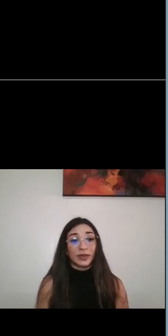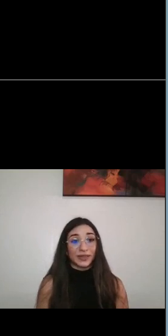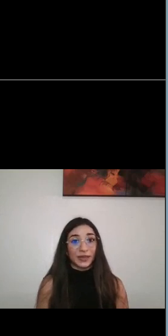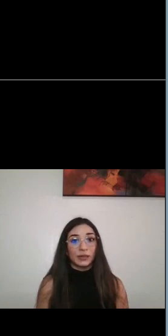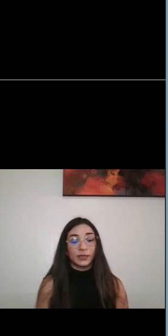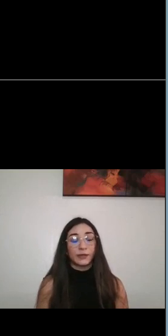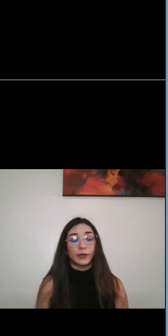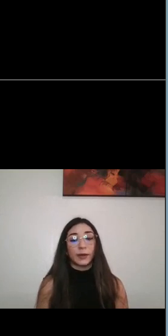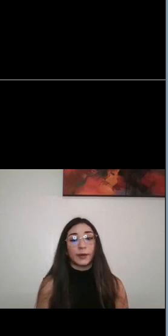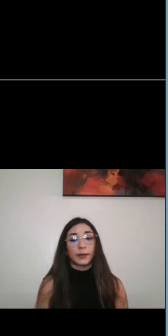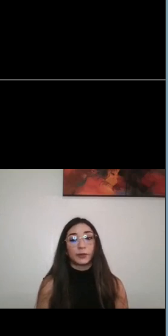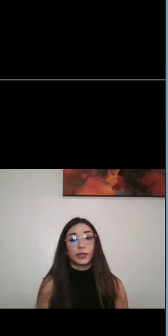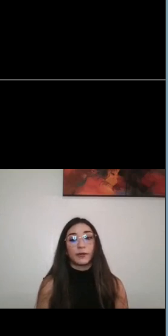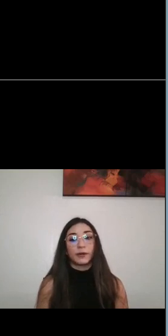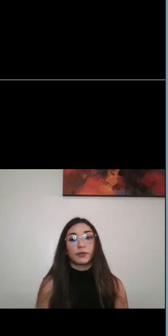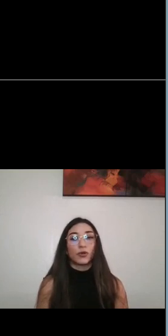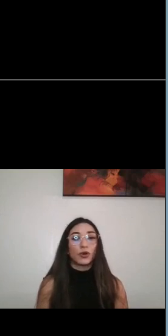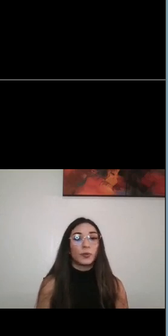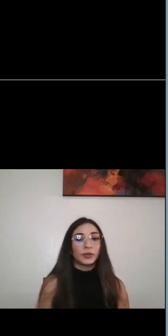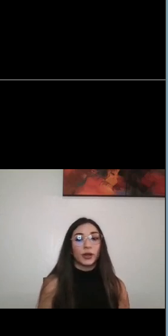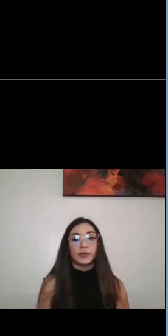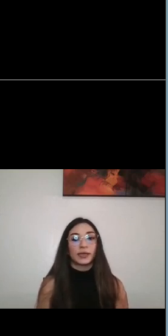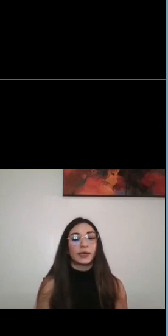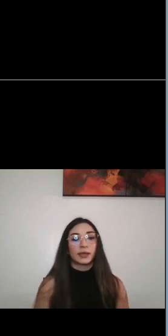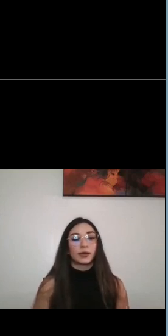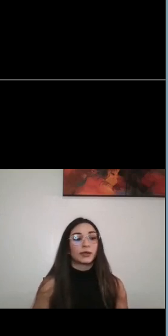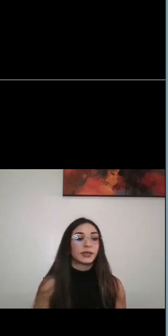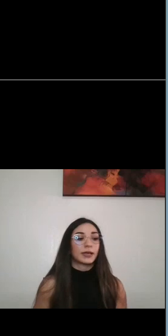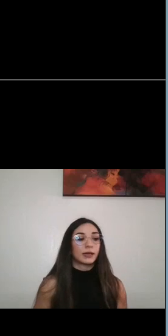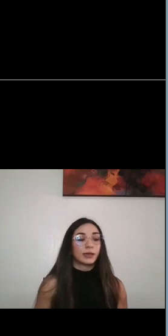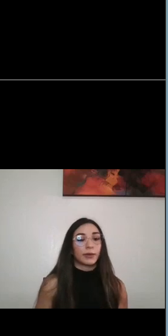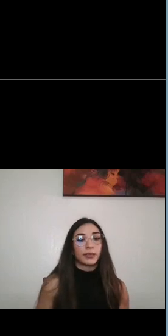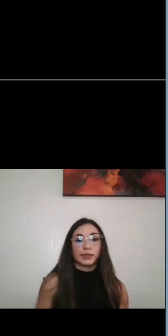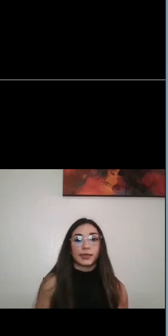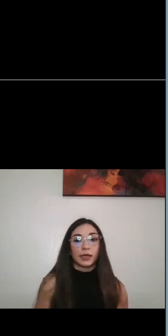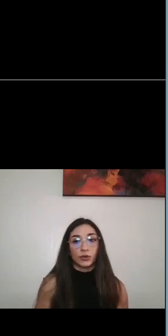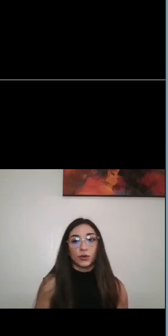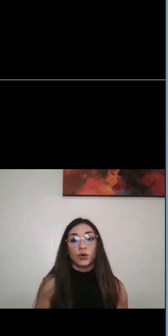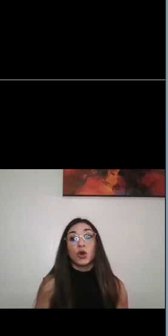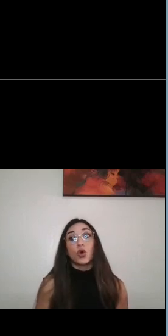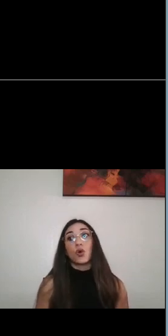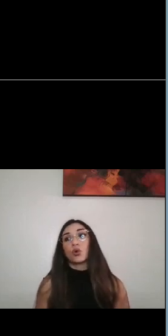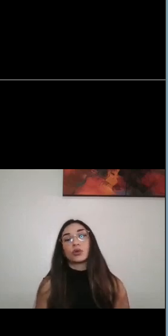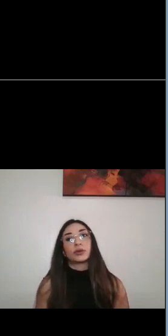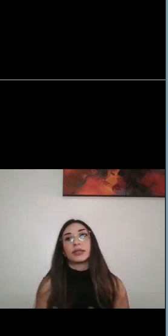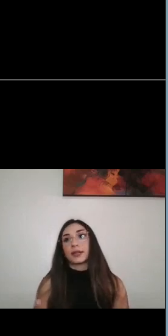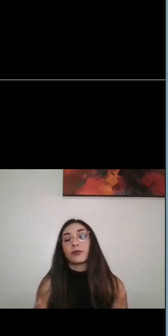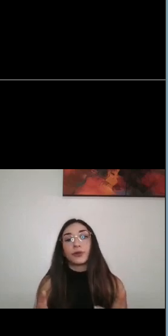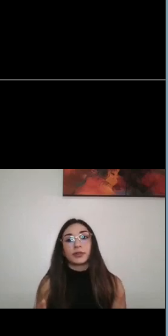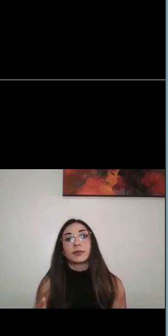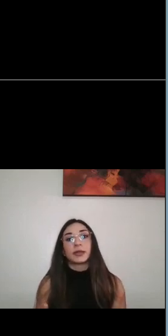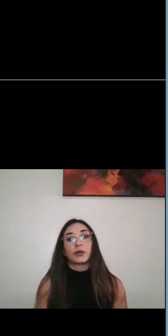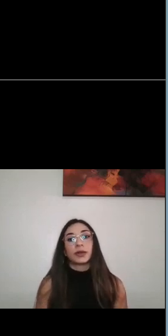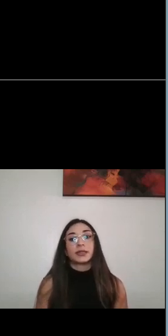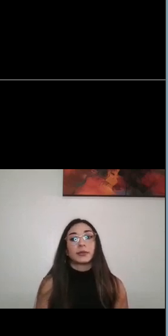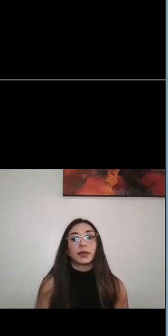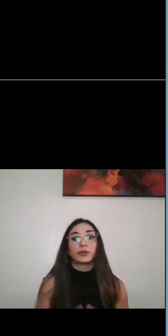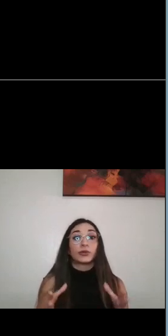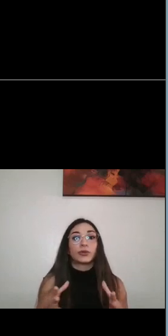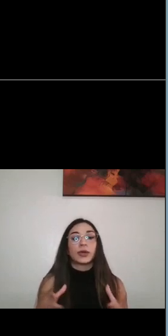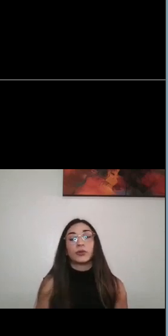al nacer, tiende a afectar la parte auditiva, golpes o traumas que haya tenido ya sea la mamita que se cayó o se utilizaron forceps a la hora